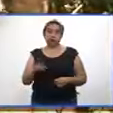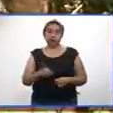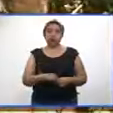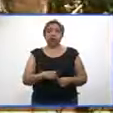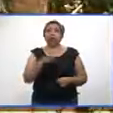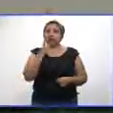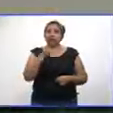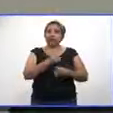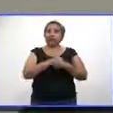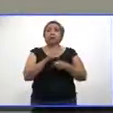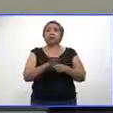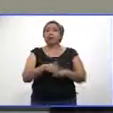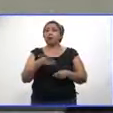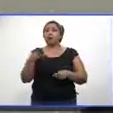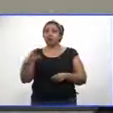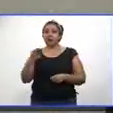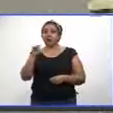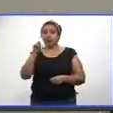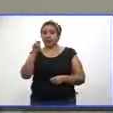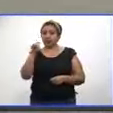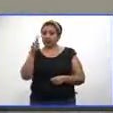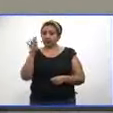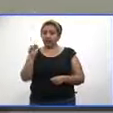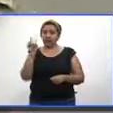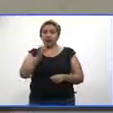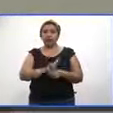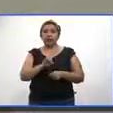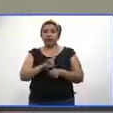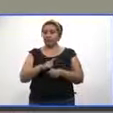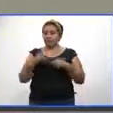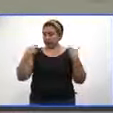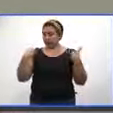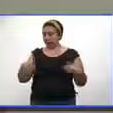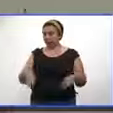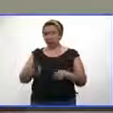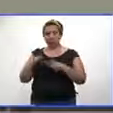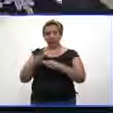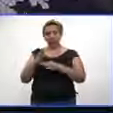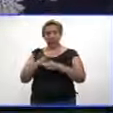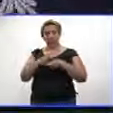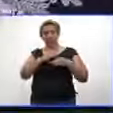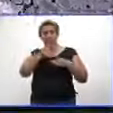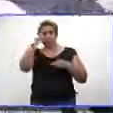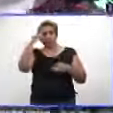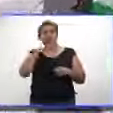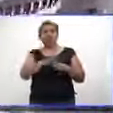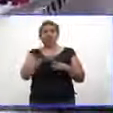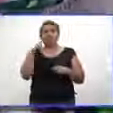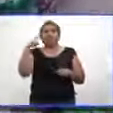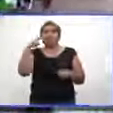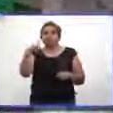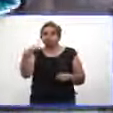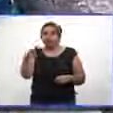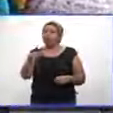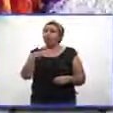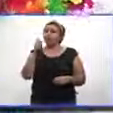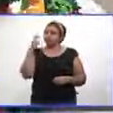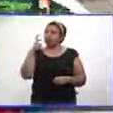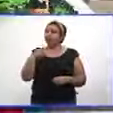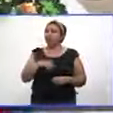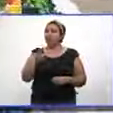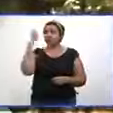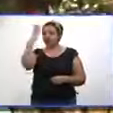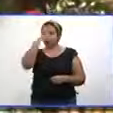vista nace el amor, por eso Andrea se viste a diario con sus blusas con bordado de hilo contado, para que cualquier persona aprecie la belleza